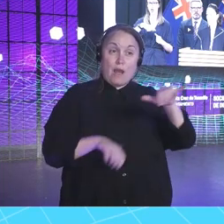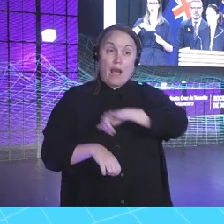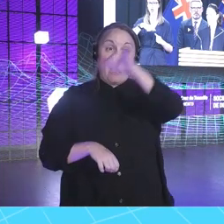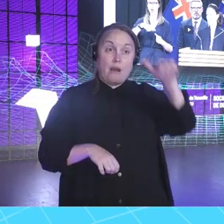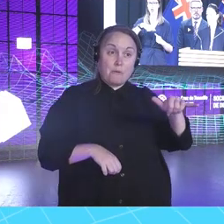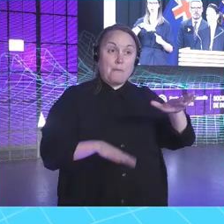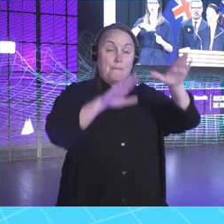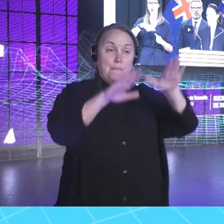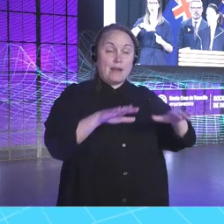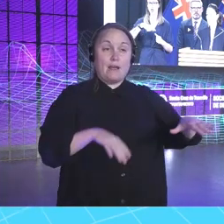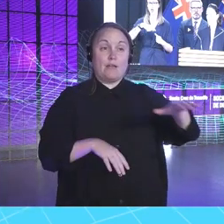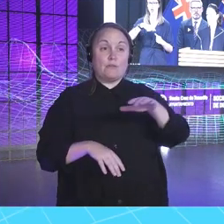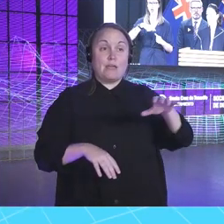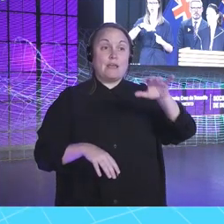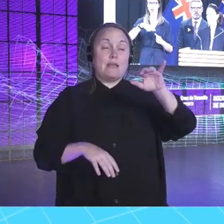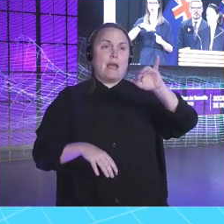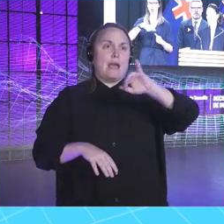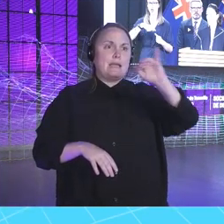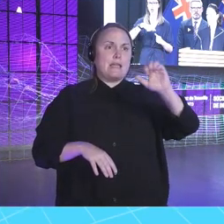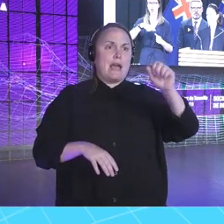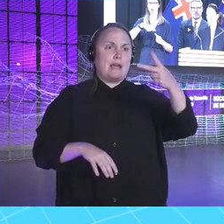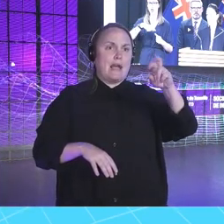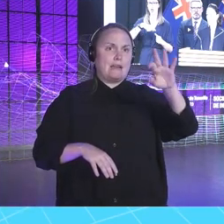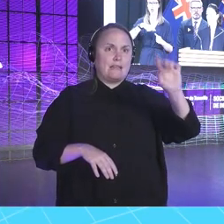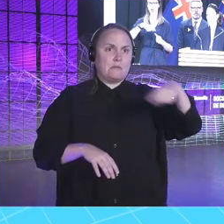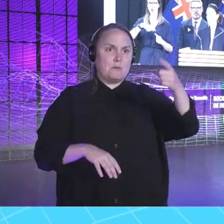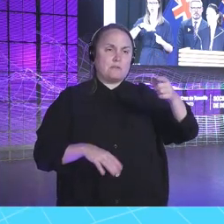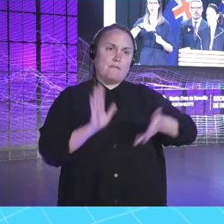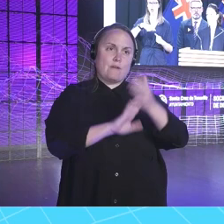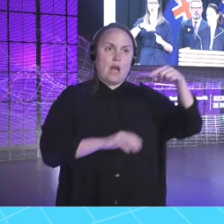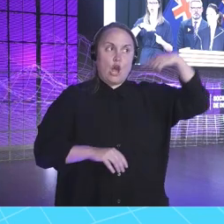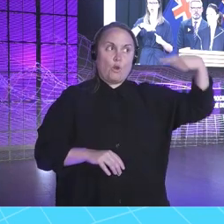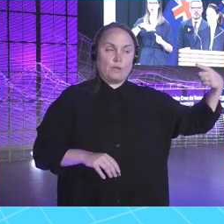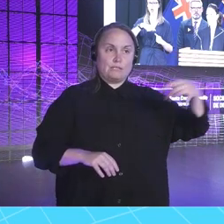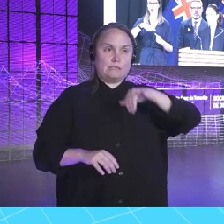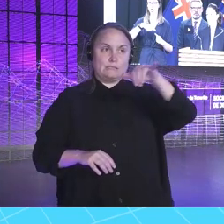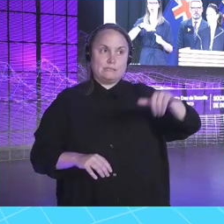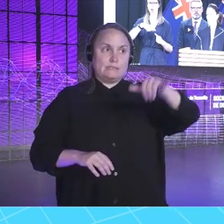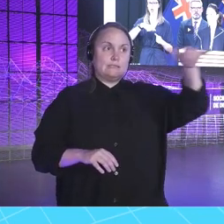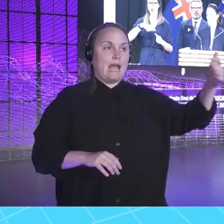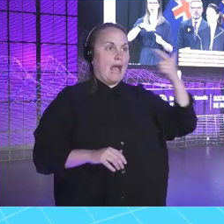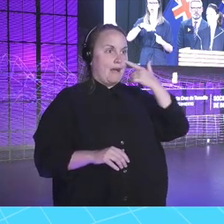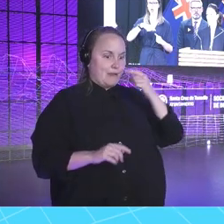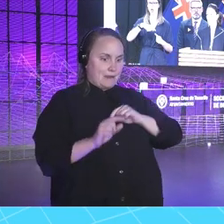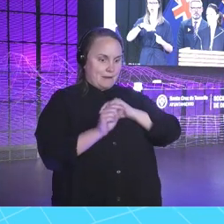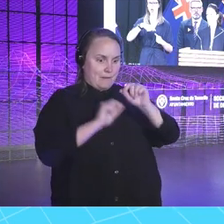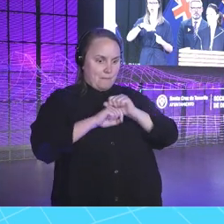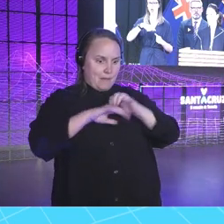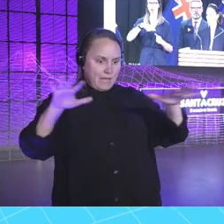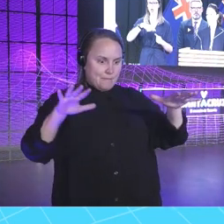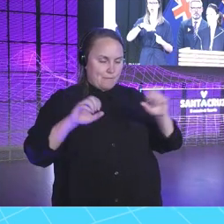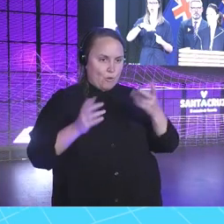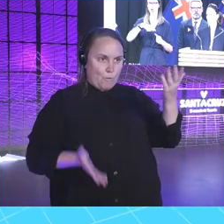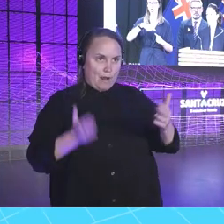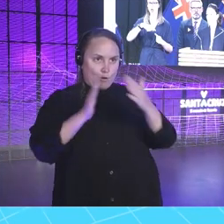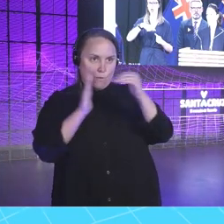y al día siguiente sale hacia no sé dónde Londres y dije hombre a ver si me tengo que quedar tirado en medio de una pandemia mundial entre